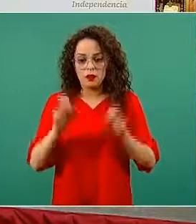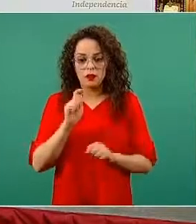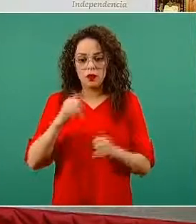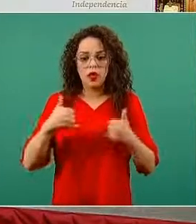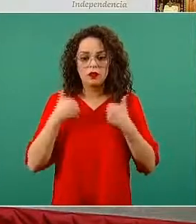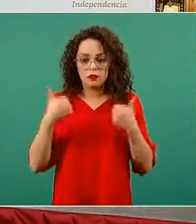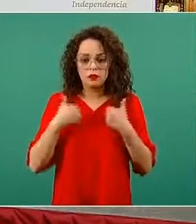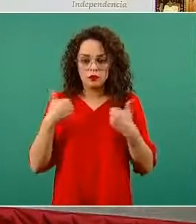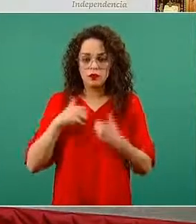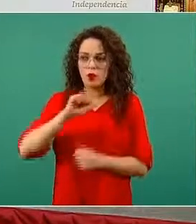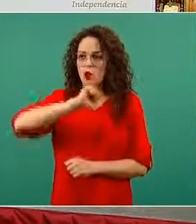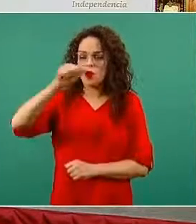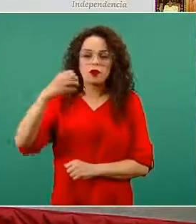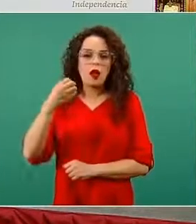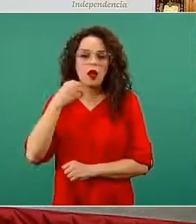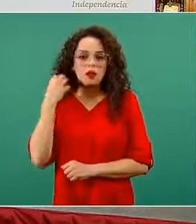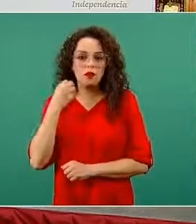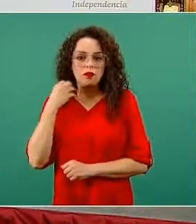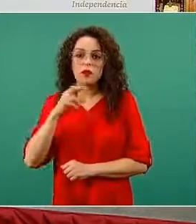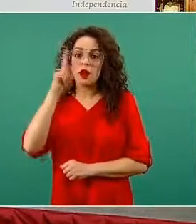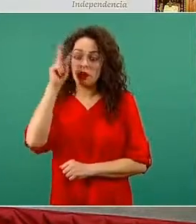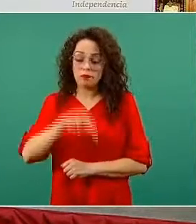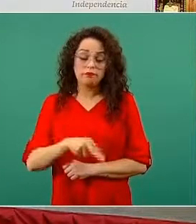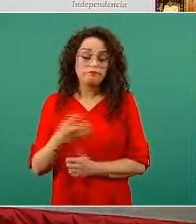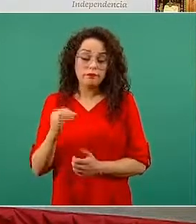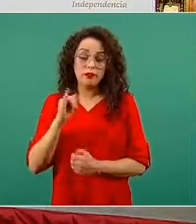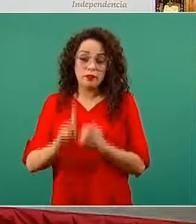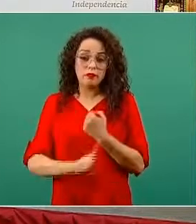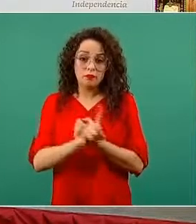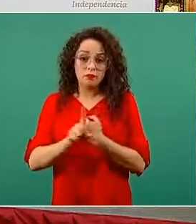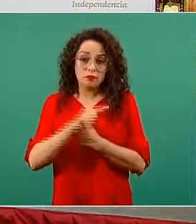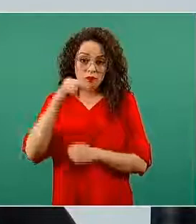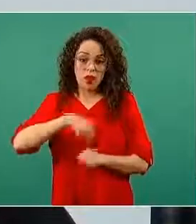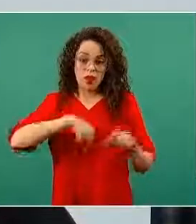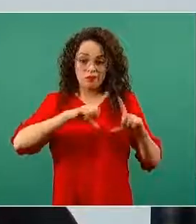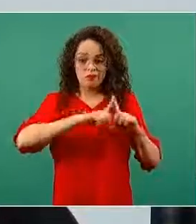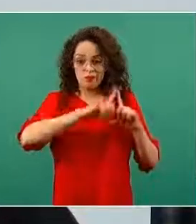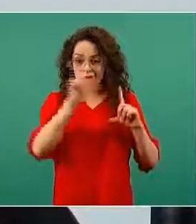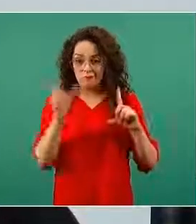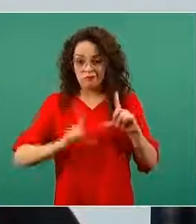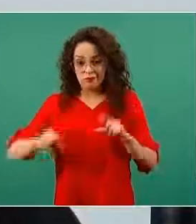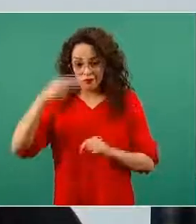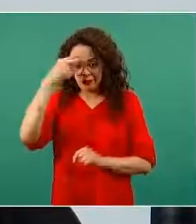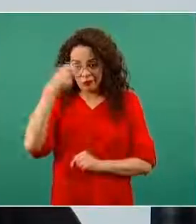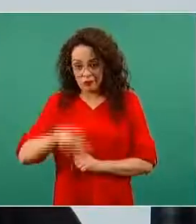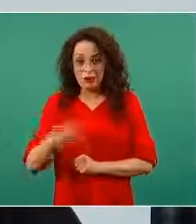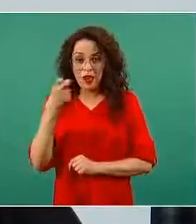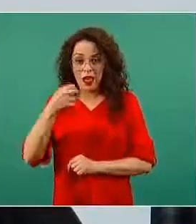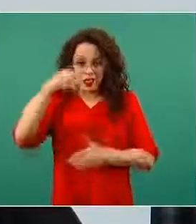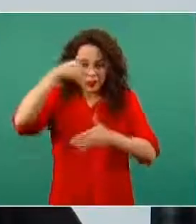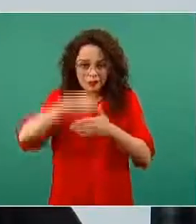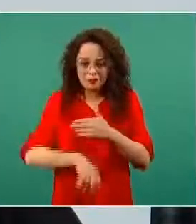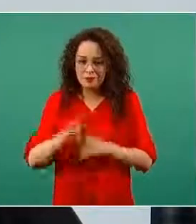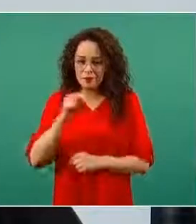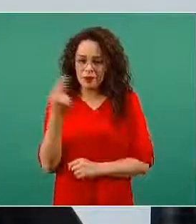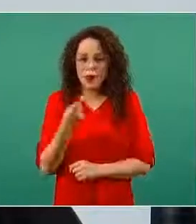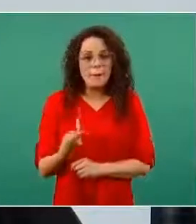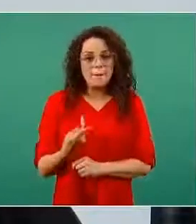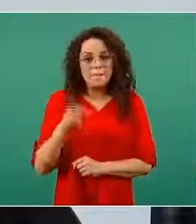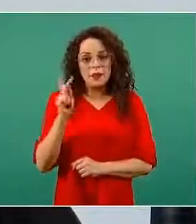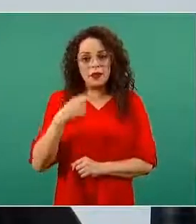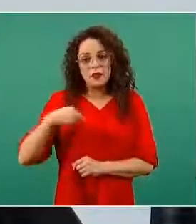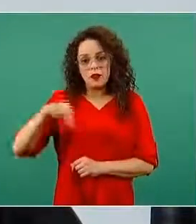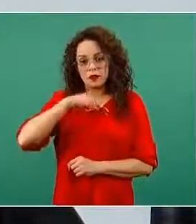otras conferencias. Es un problema que tenemos a nivel nacional, no abundaremos en este. Sin embargo, la consideración que